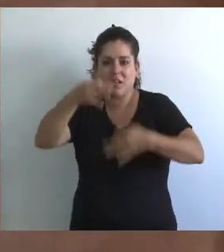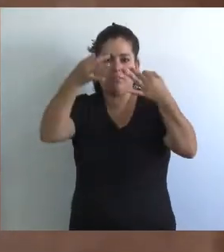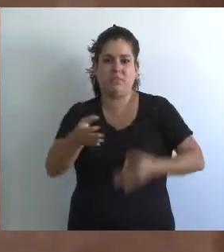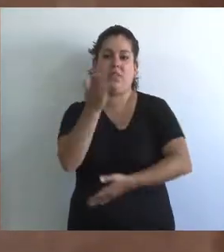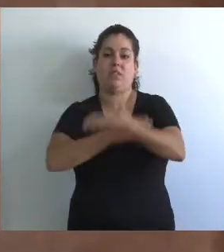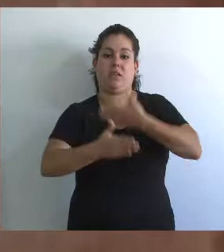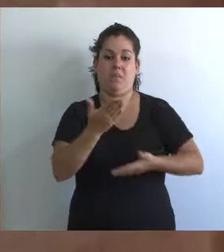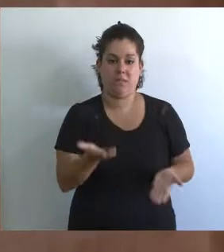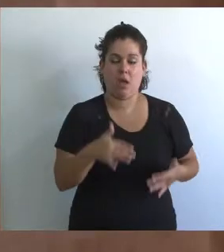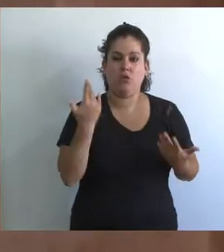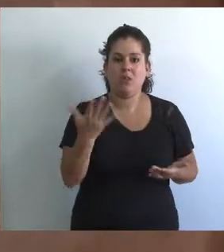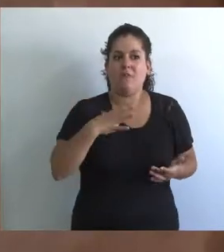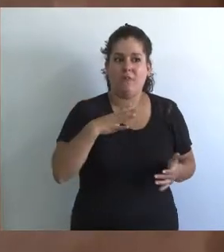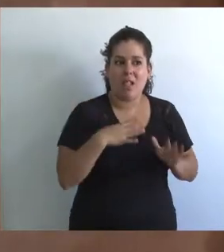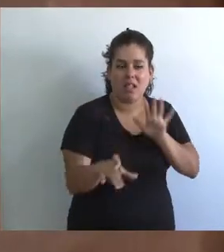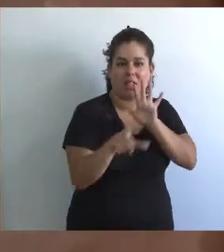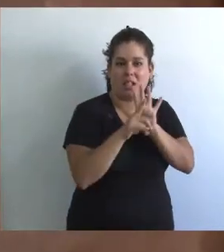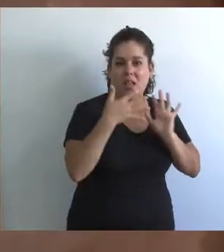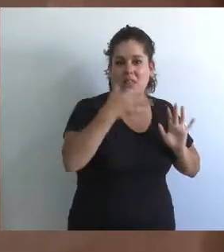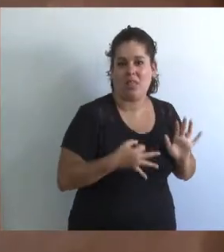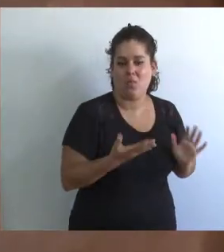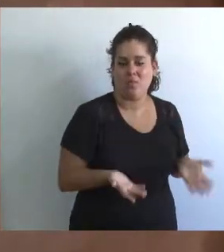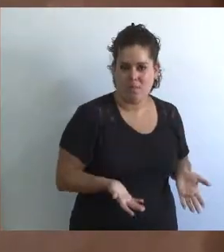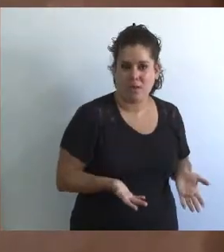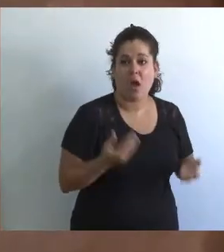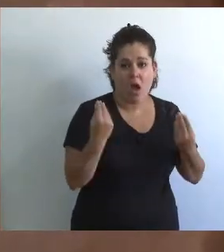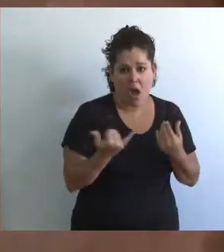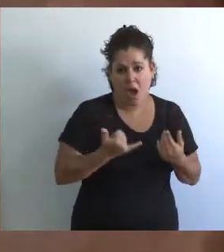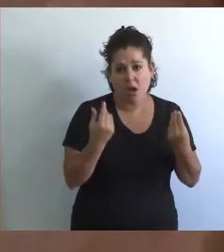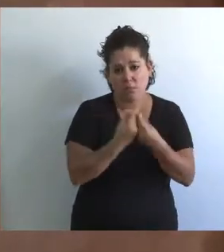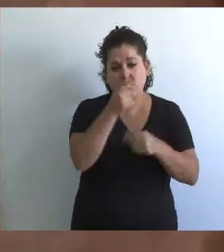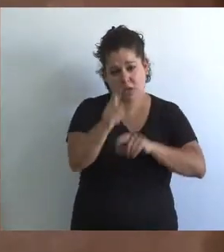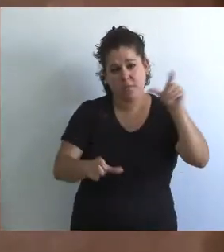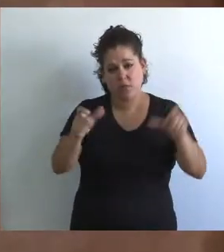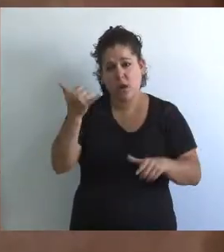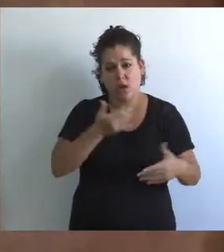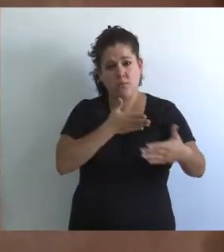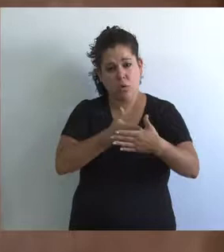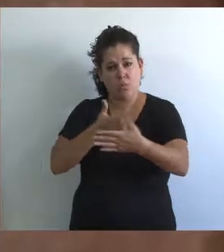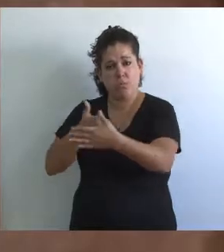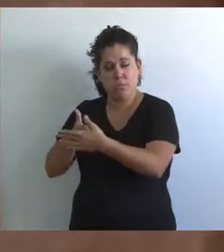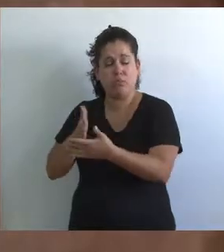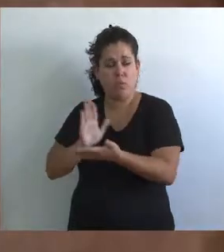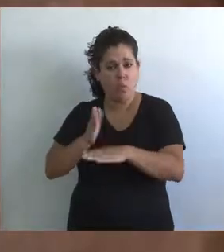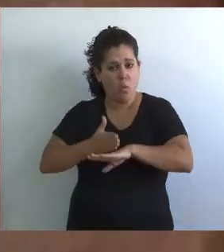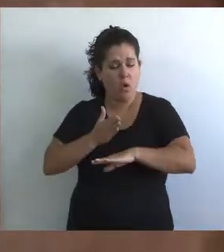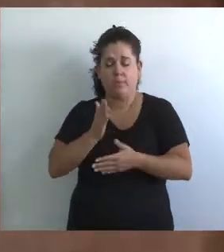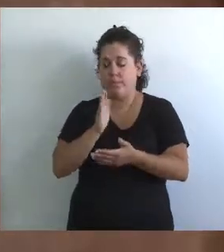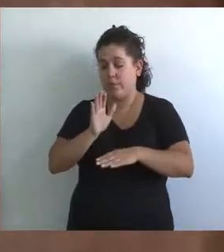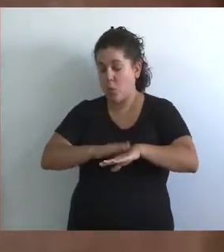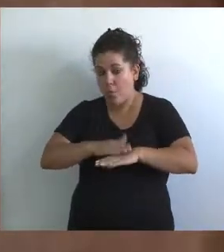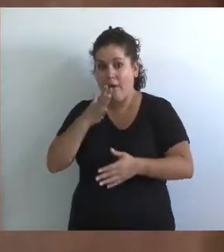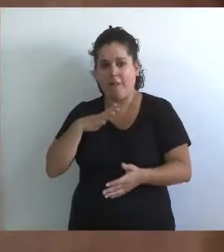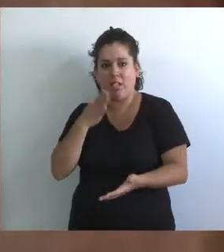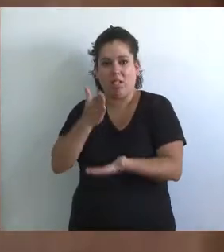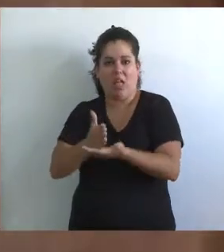su discapacidad. Entonces queda un vacío en el tiempo donde claro, hay personas que se han encontrado con muchísimas dificultades con respecto a sus